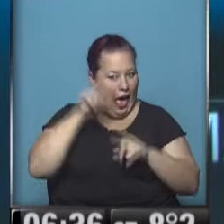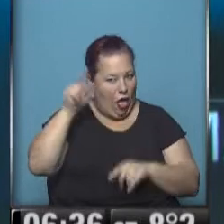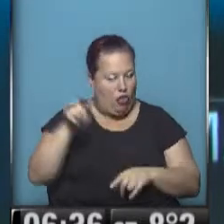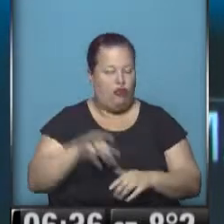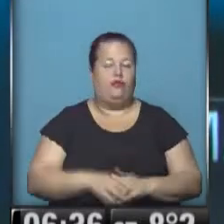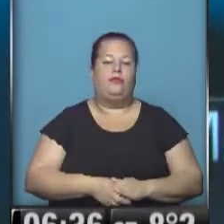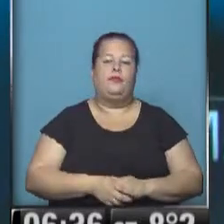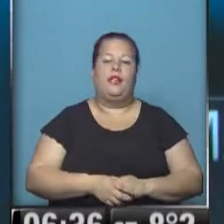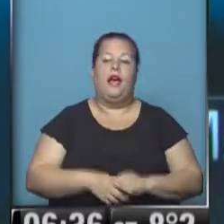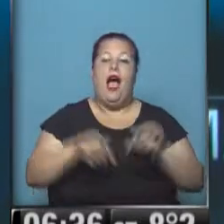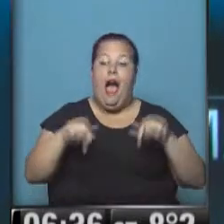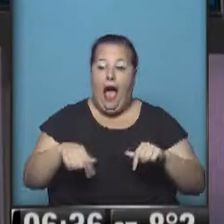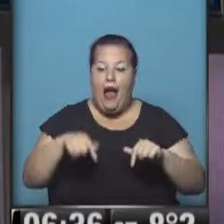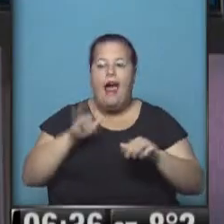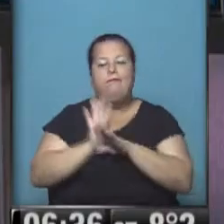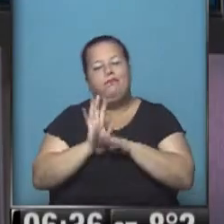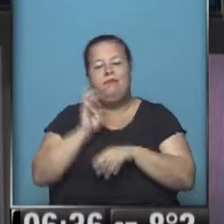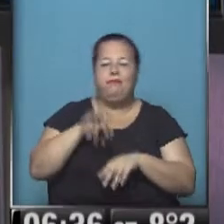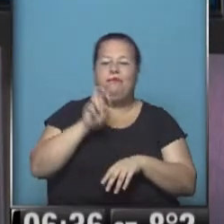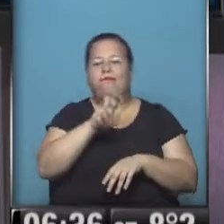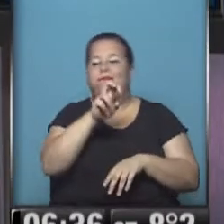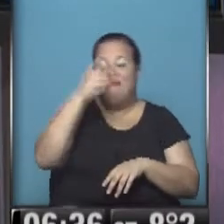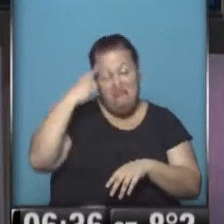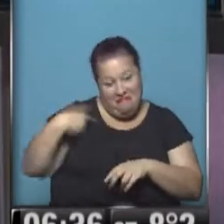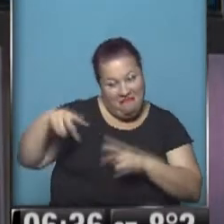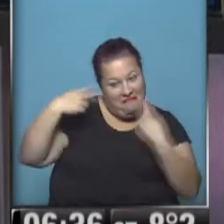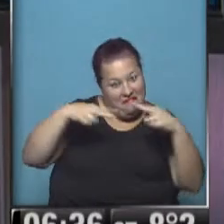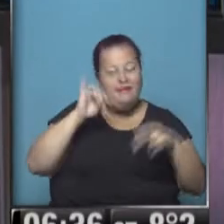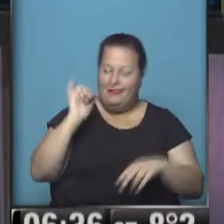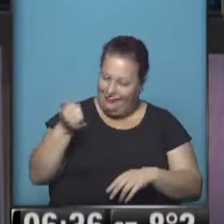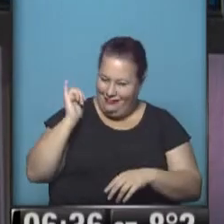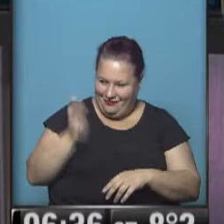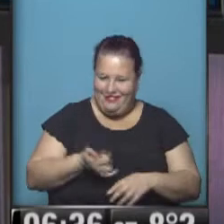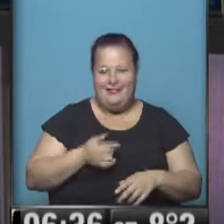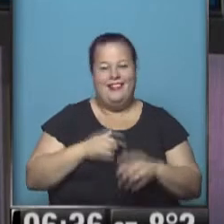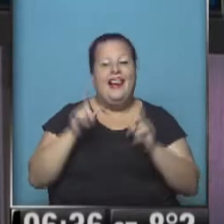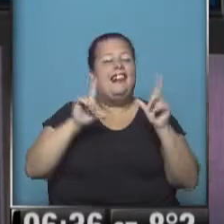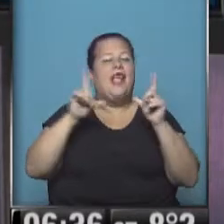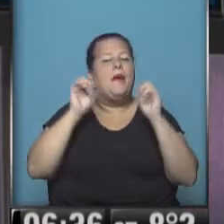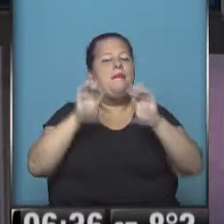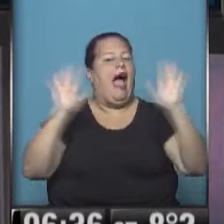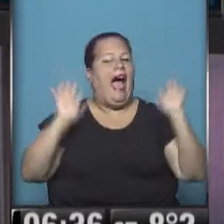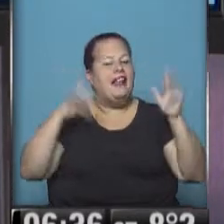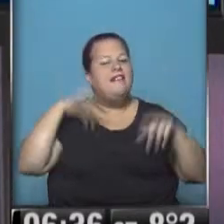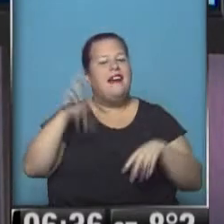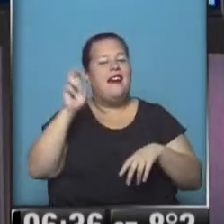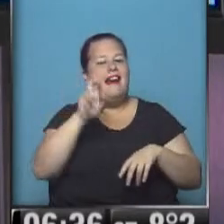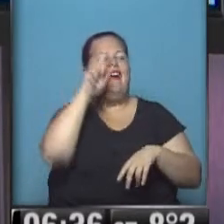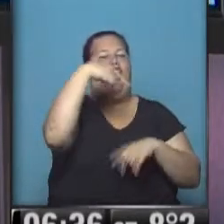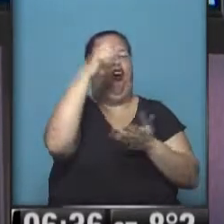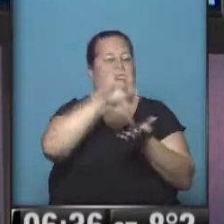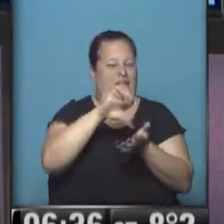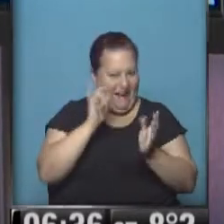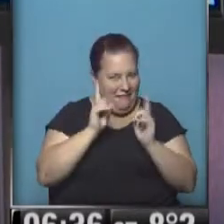ustedes y no estamos caminando carlitos qué te parece pero por supuesto de la televisión es magia vamos caminando para otra parte del